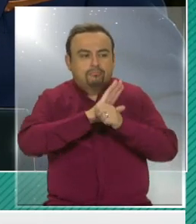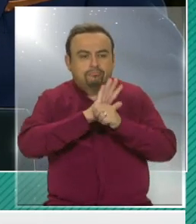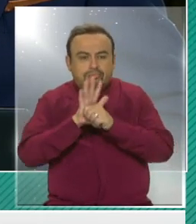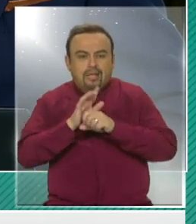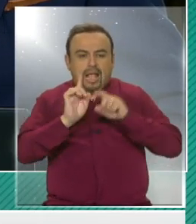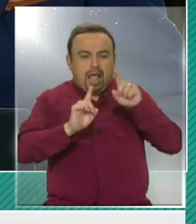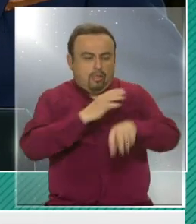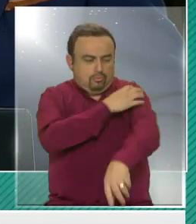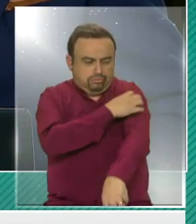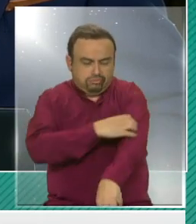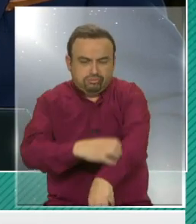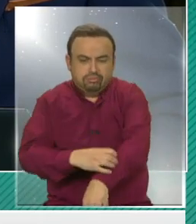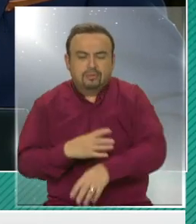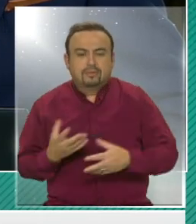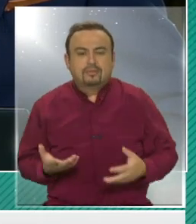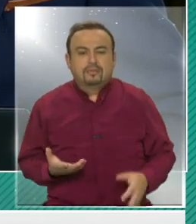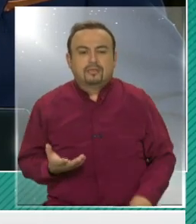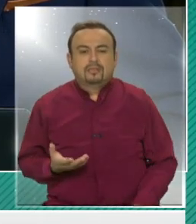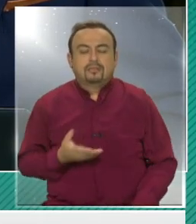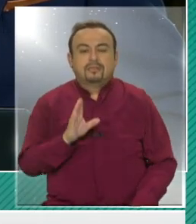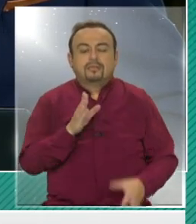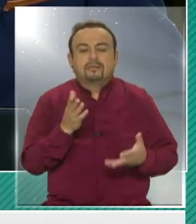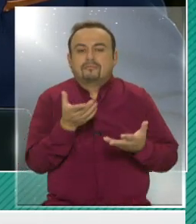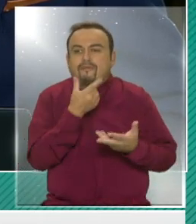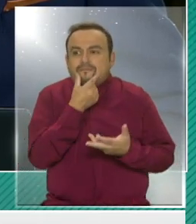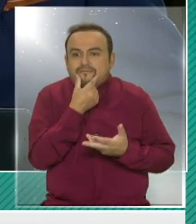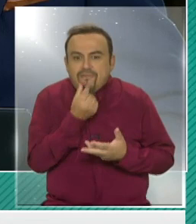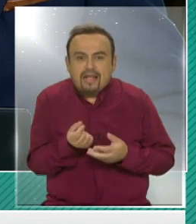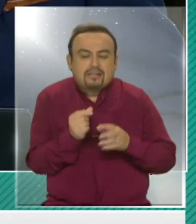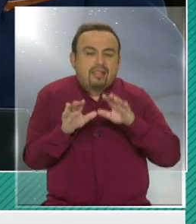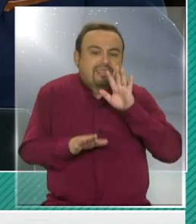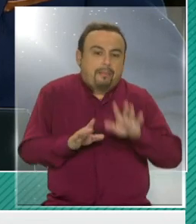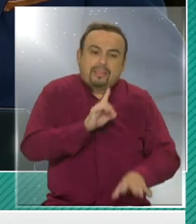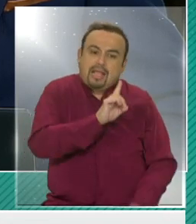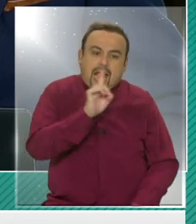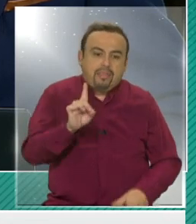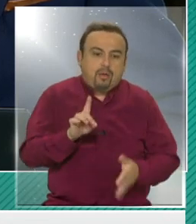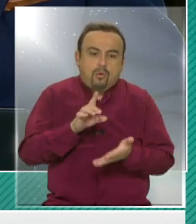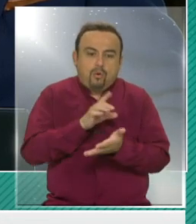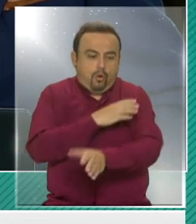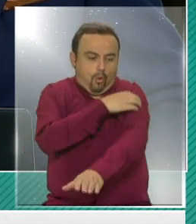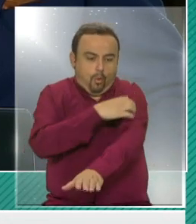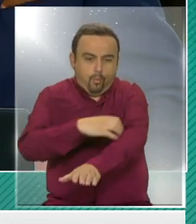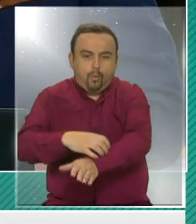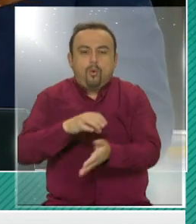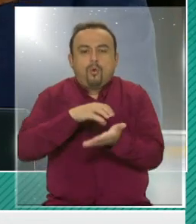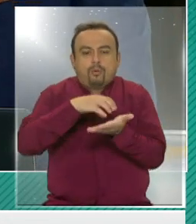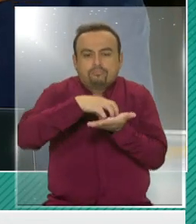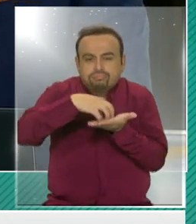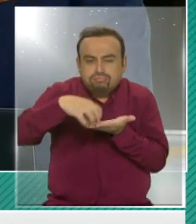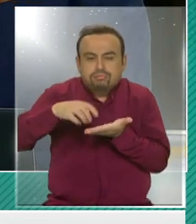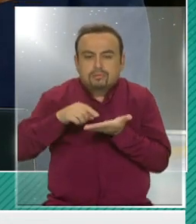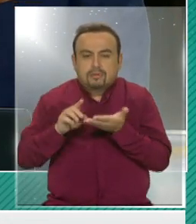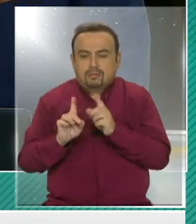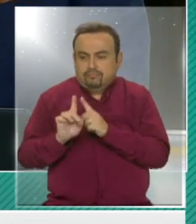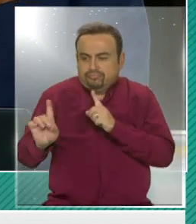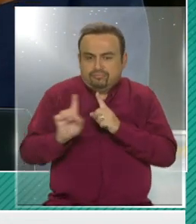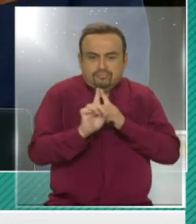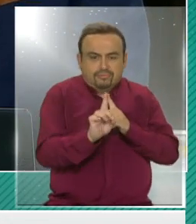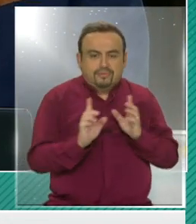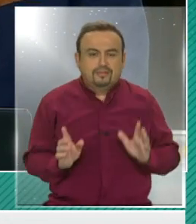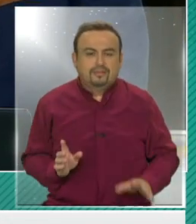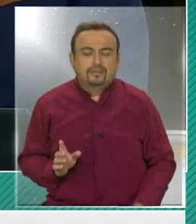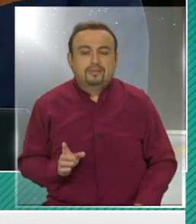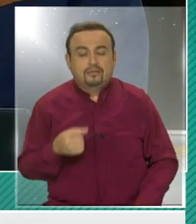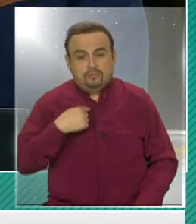región según facilidades que tiene cada comuna en relación a las medidas de distanciamiento o